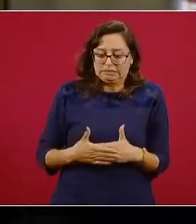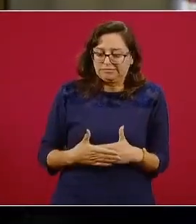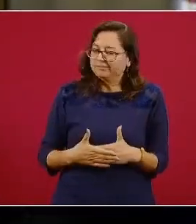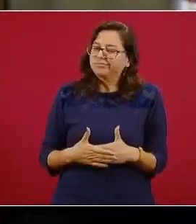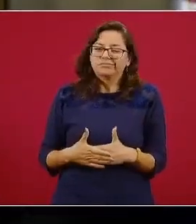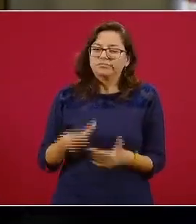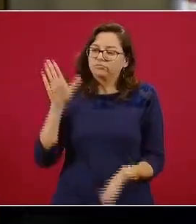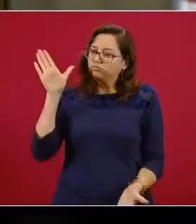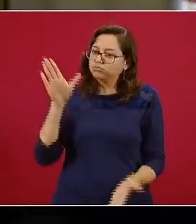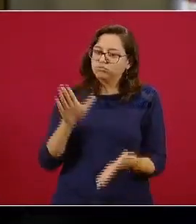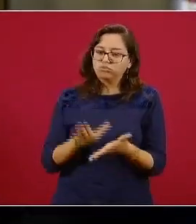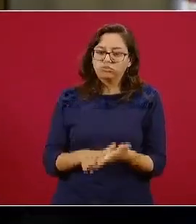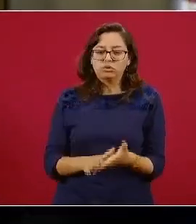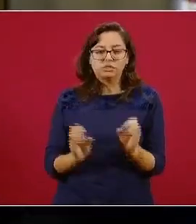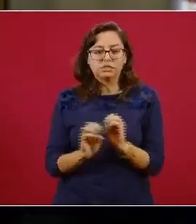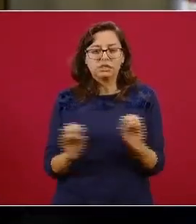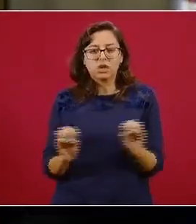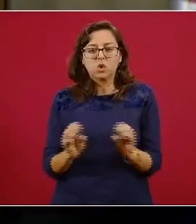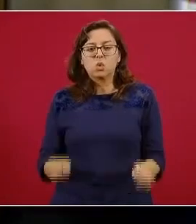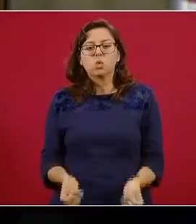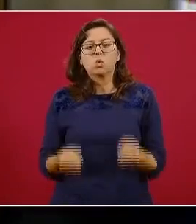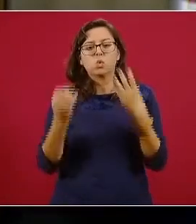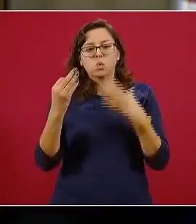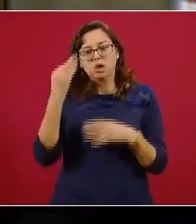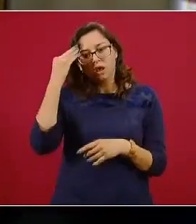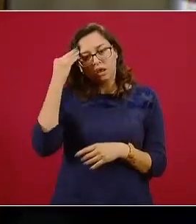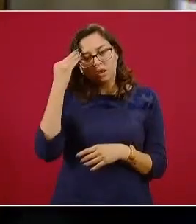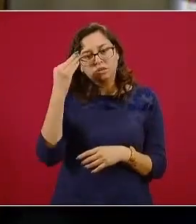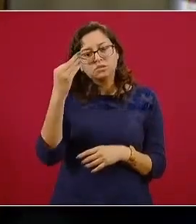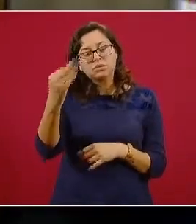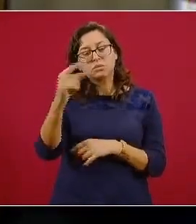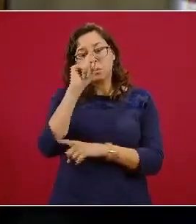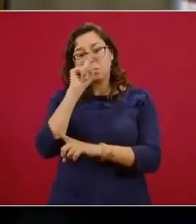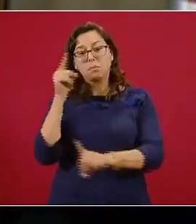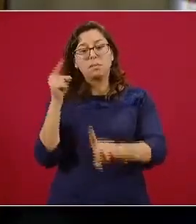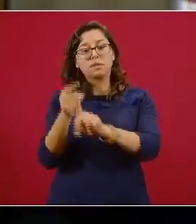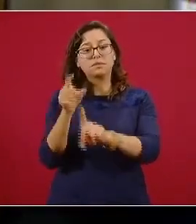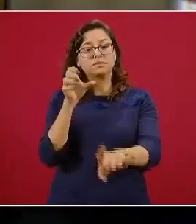en términos de tiempo, ¿cuánto puede llevarse cumplir esa meta o